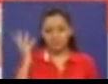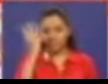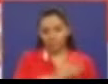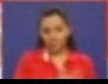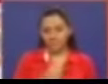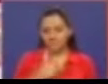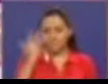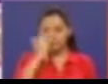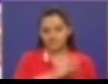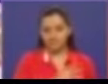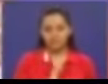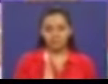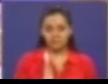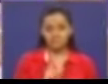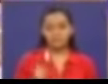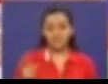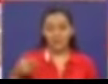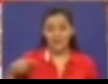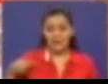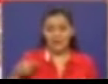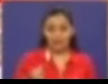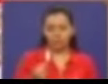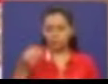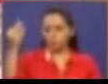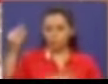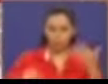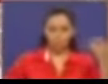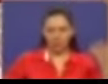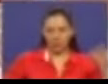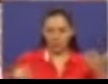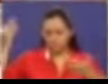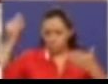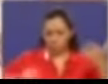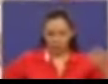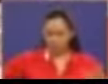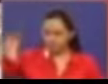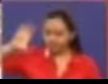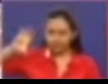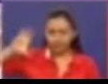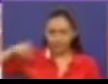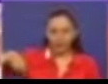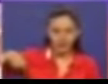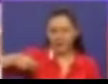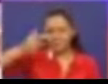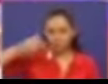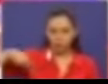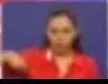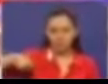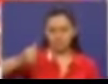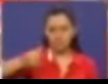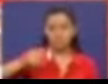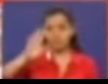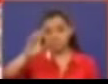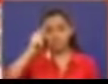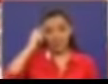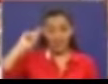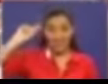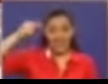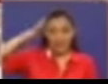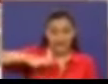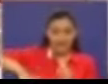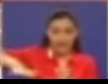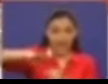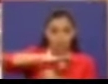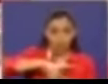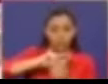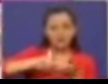Este es el gasto total público del gobierno central, porque cuidado, Estado son también los municipios, el IES,